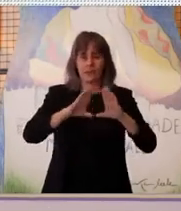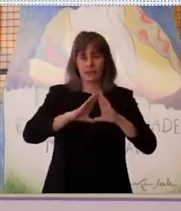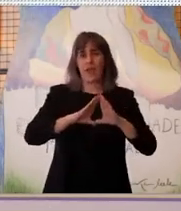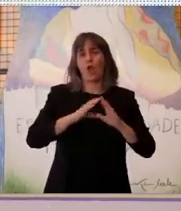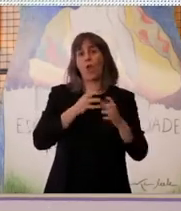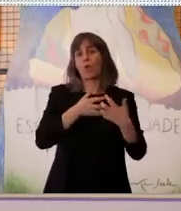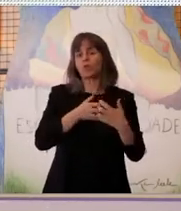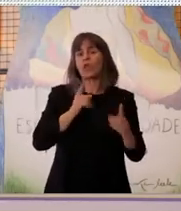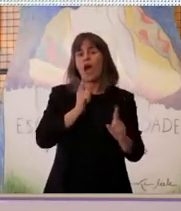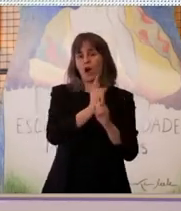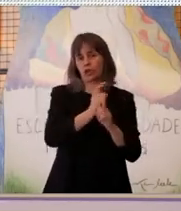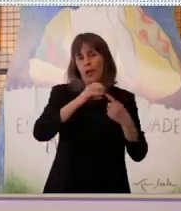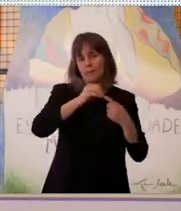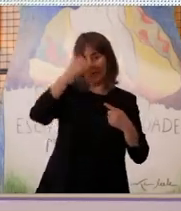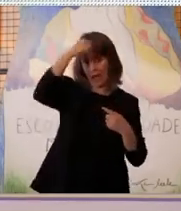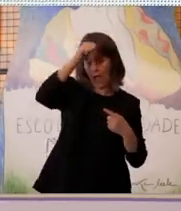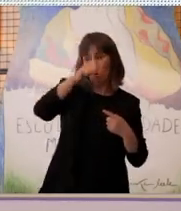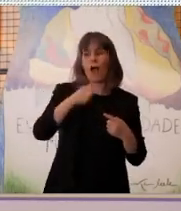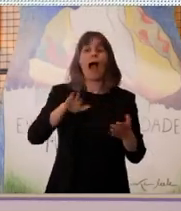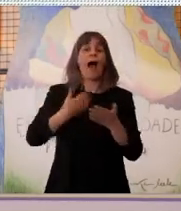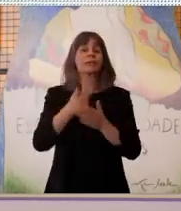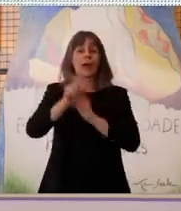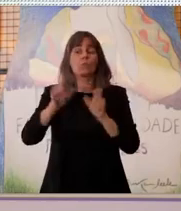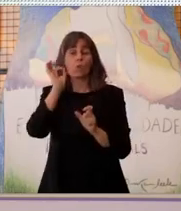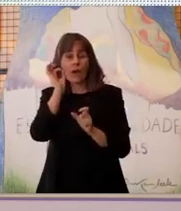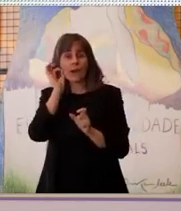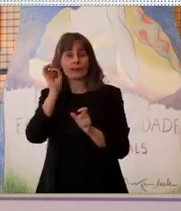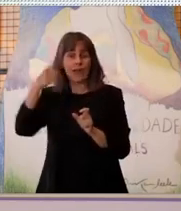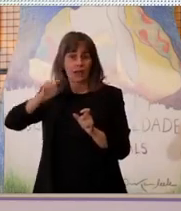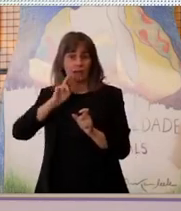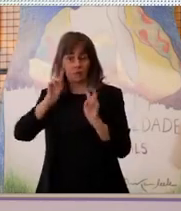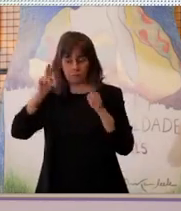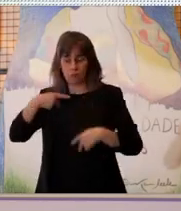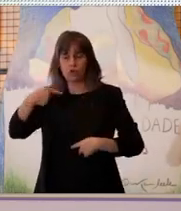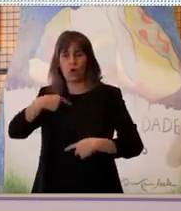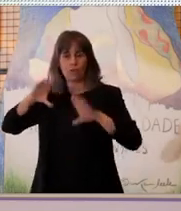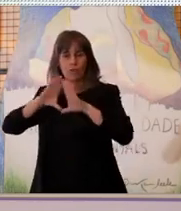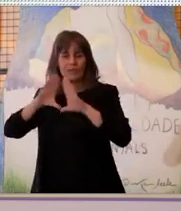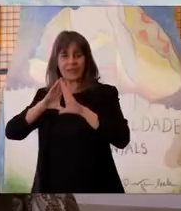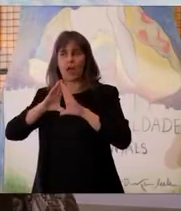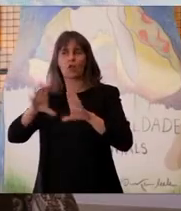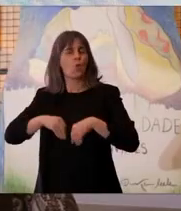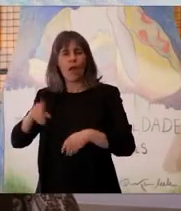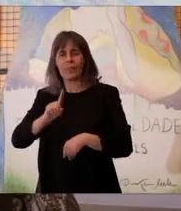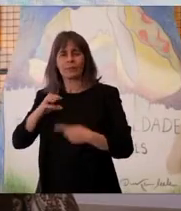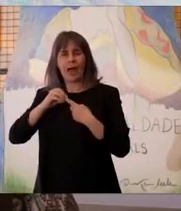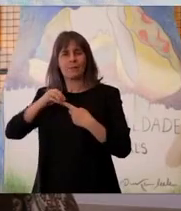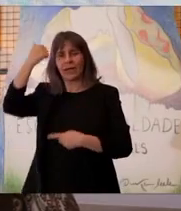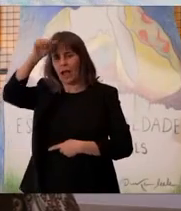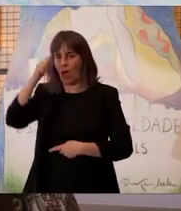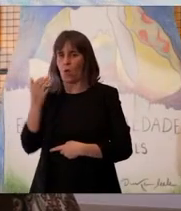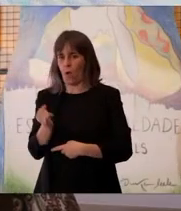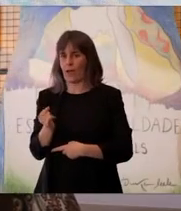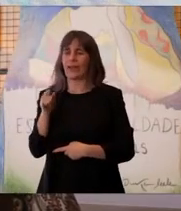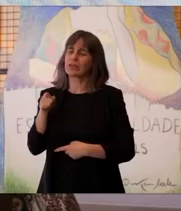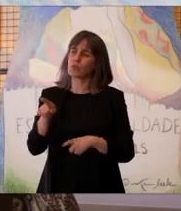feministas que no creen no asumen que exista un patriarcado y para mí eso estaría fuera de bueno sería Quizá el límite No